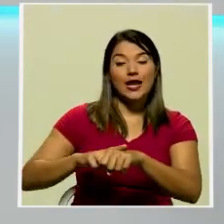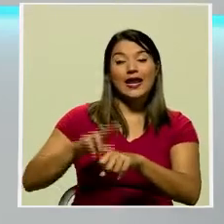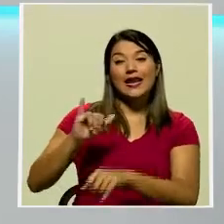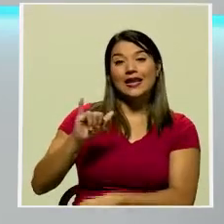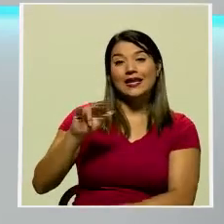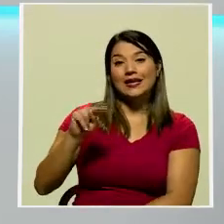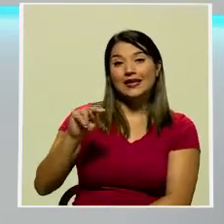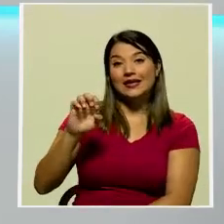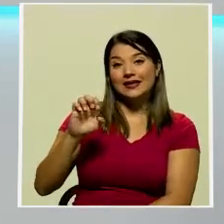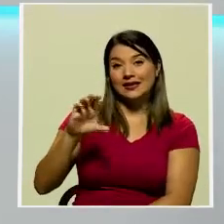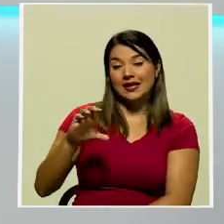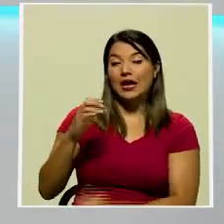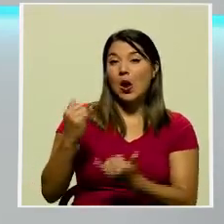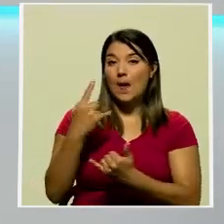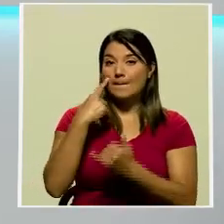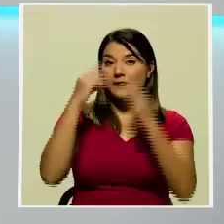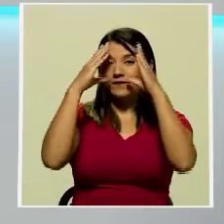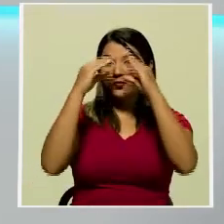INEC. Veamos la información.